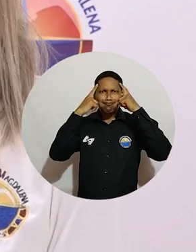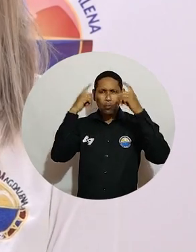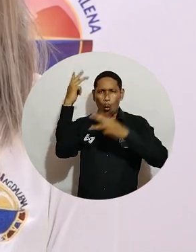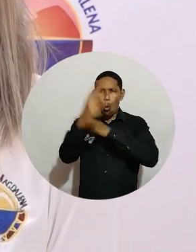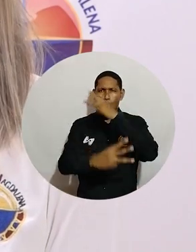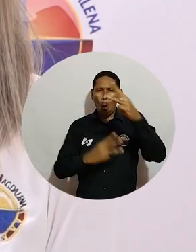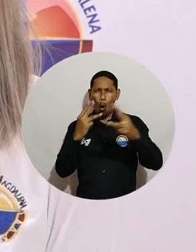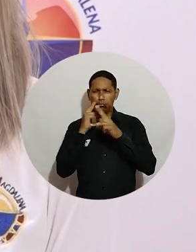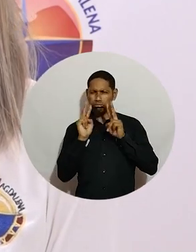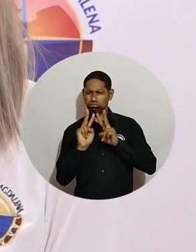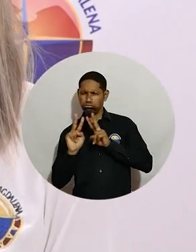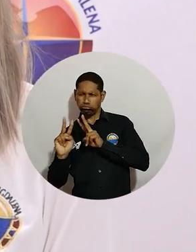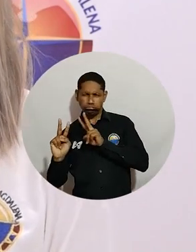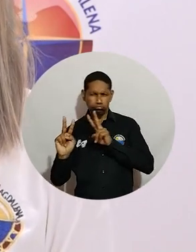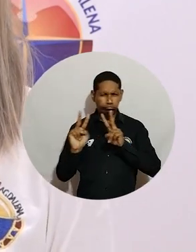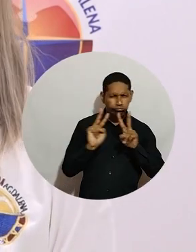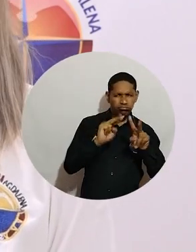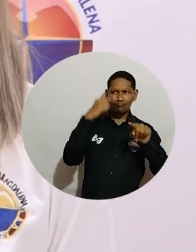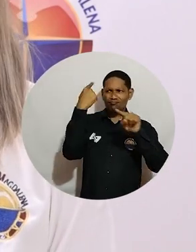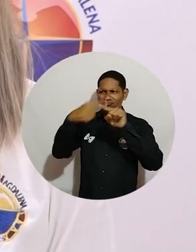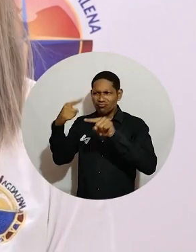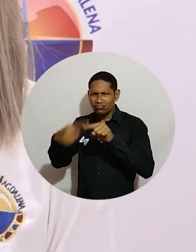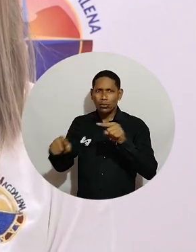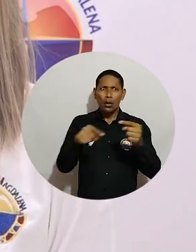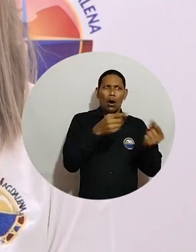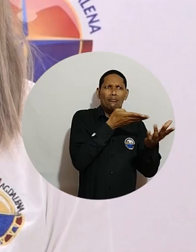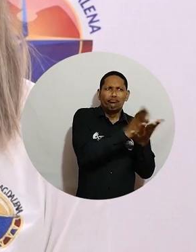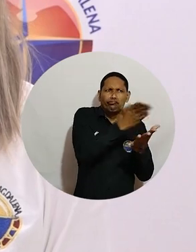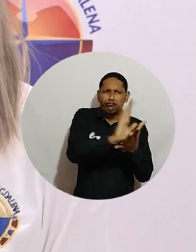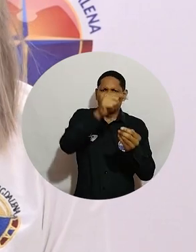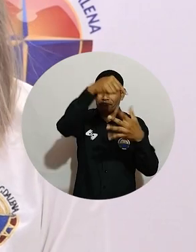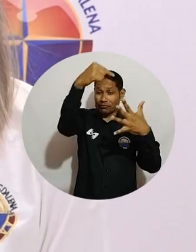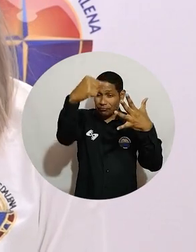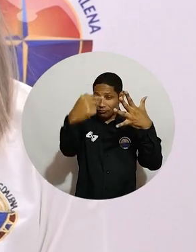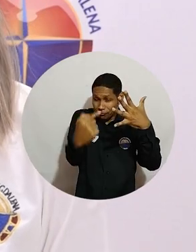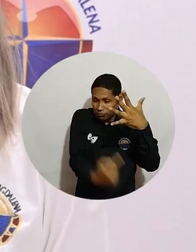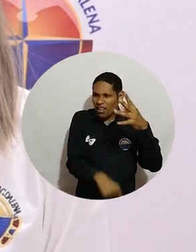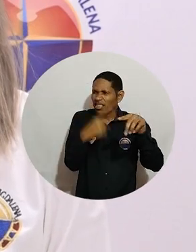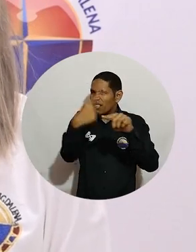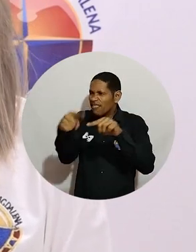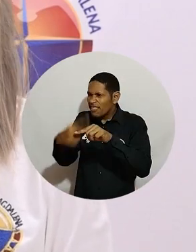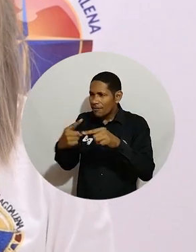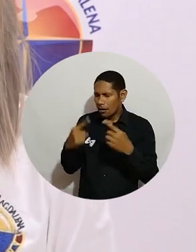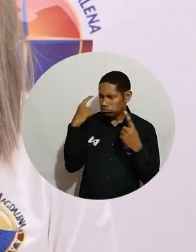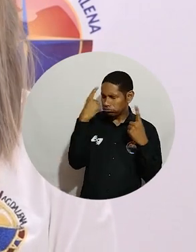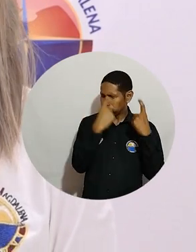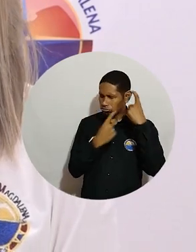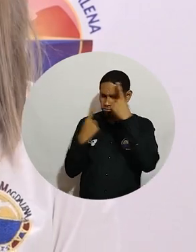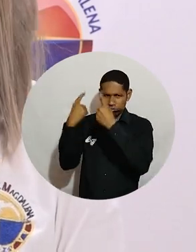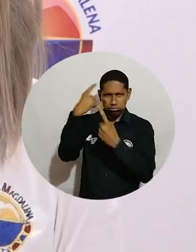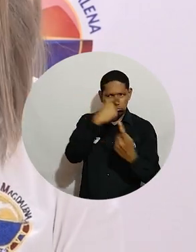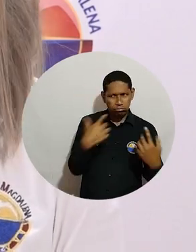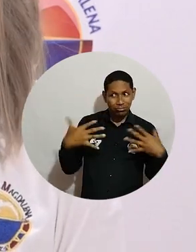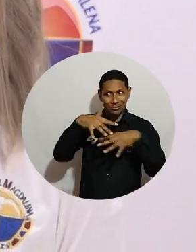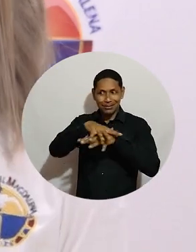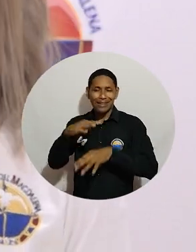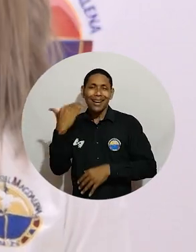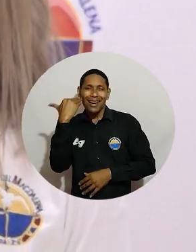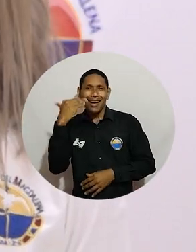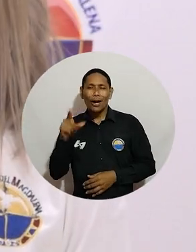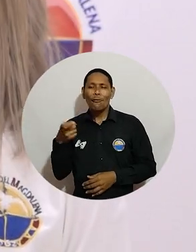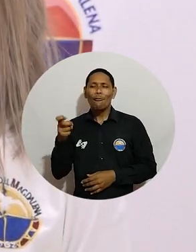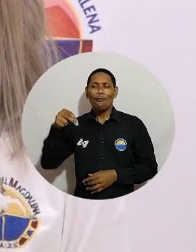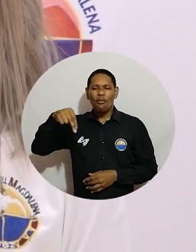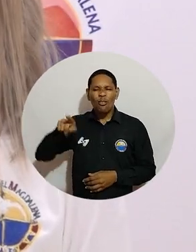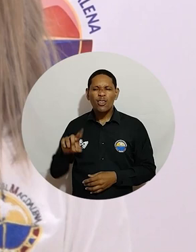pueda ser expresada a través de las distintas disciplinas, pueda ser abordada, pueda ser reflexionada a través de las distintas disciplinas y en este caso